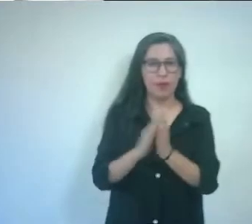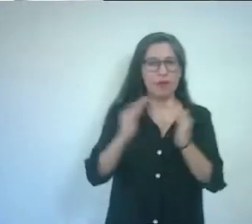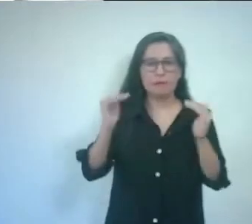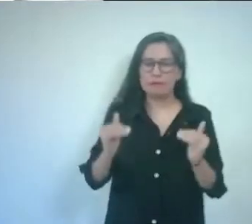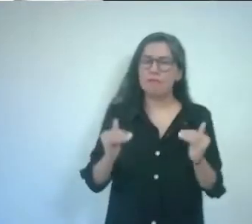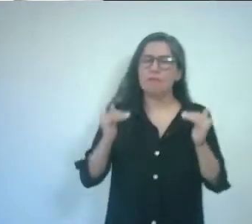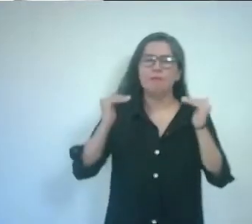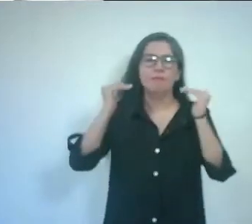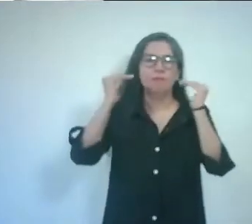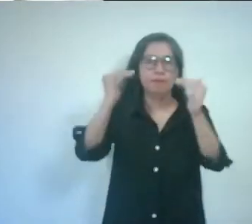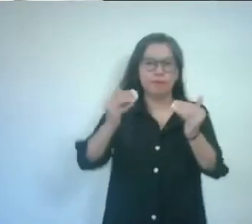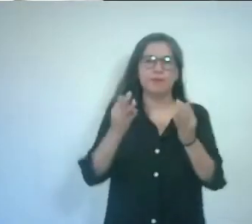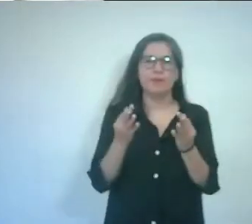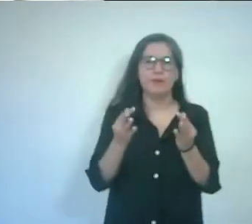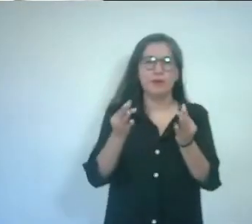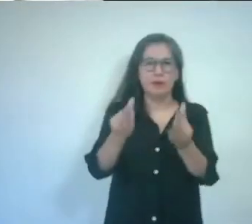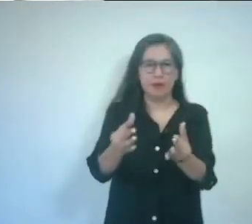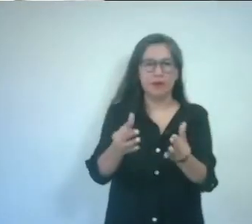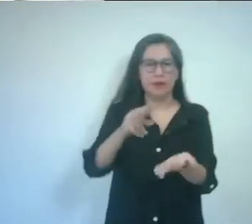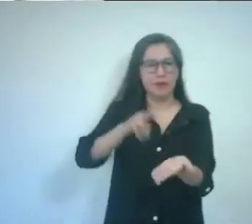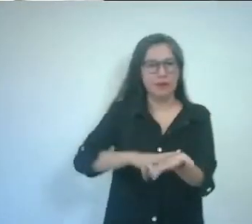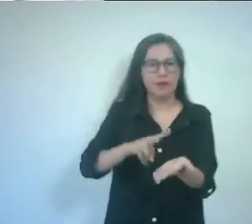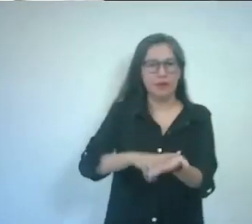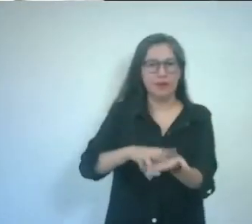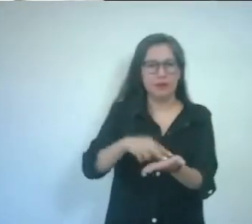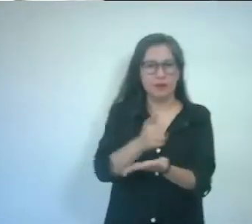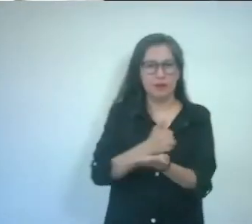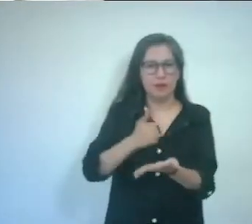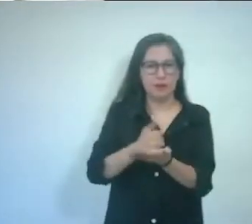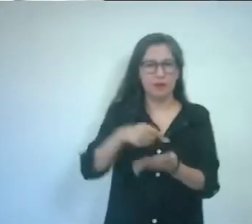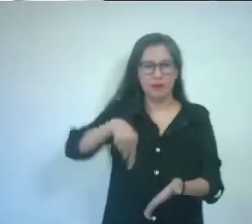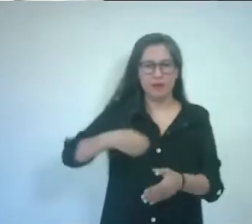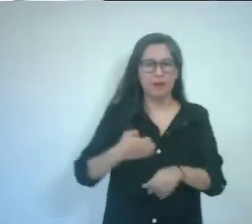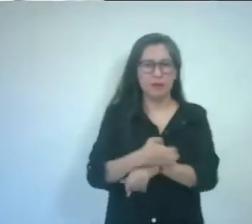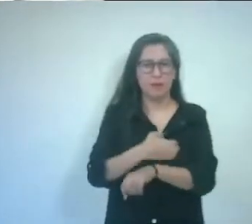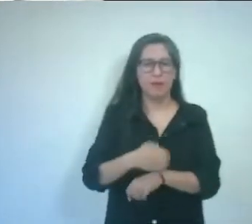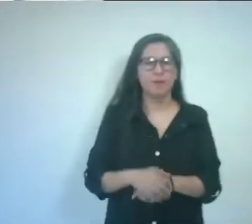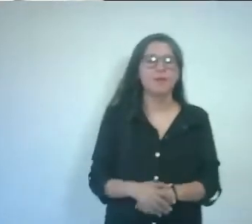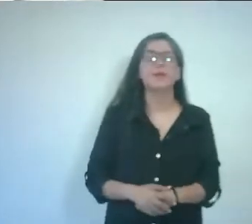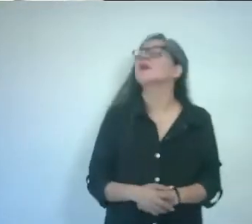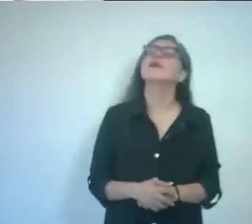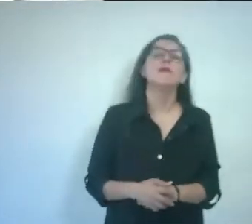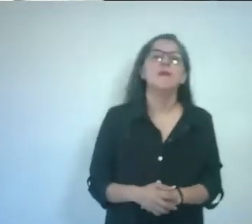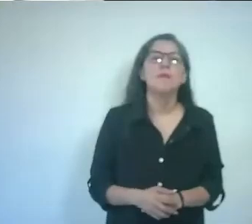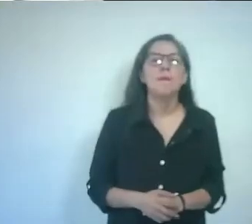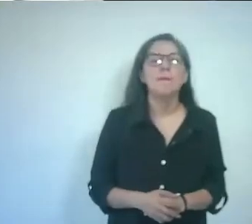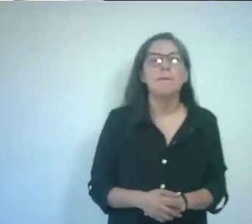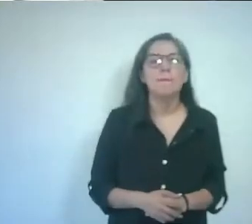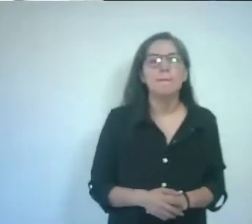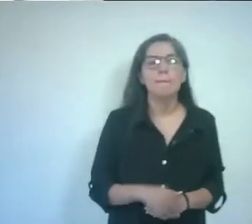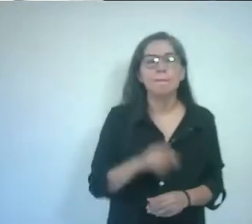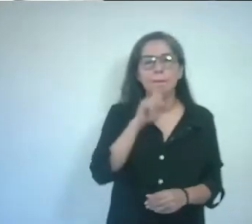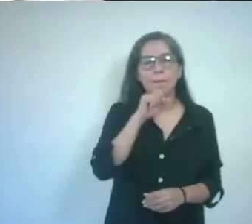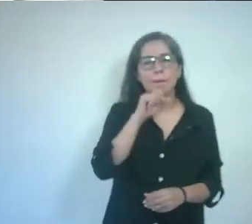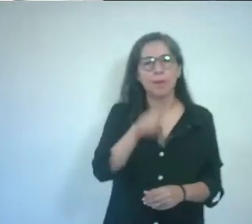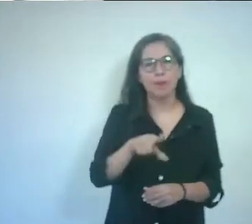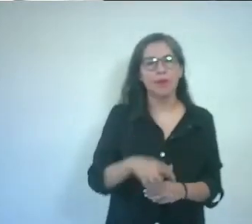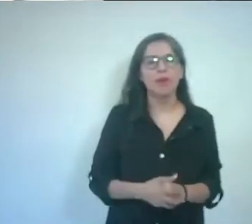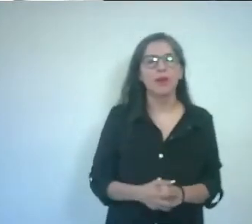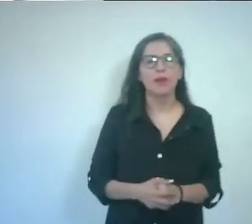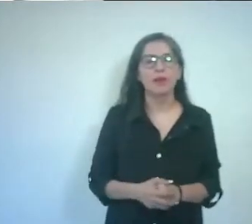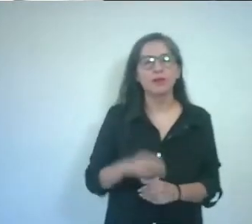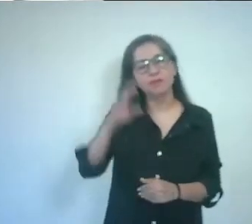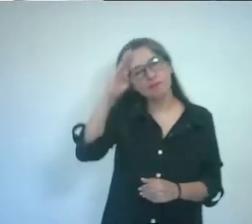altísima calidad que se merece la ciudadanía en nuestro Estado. También tengo en mente